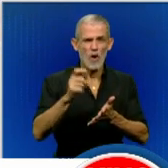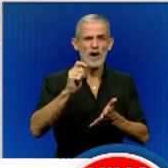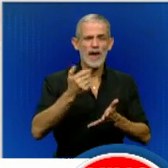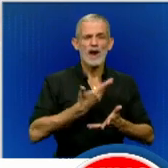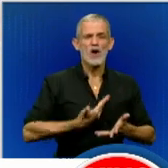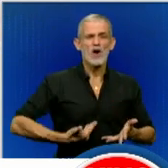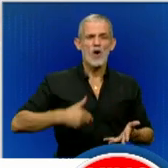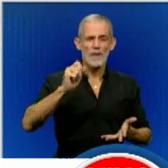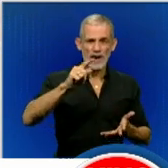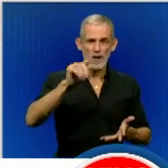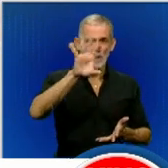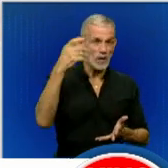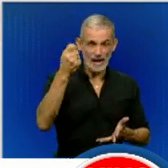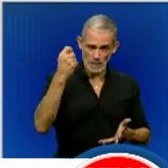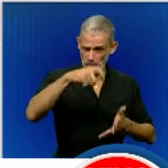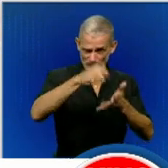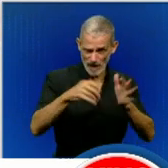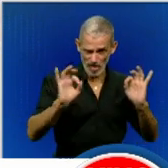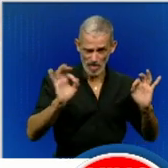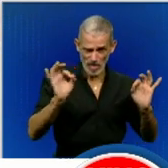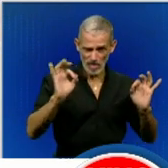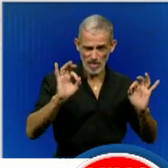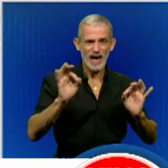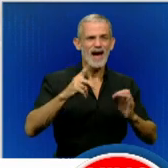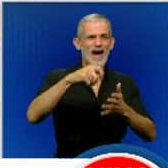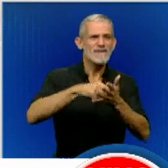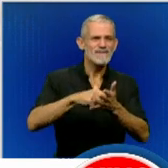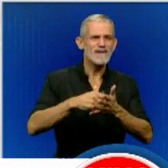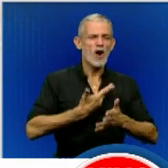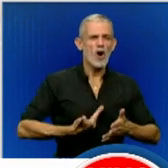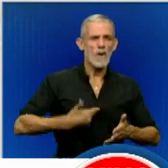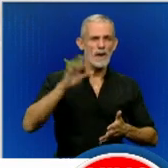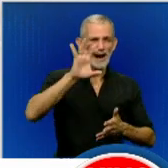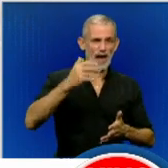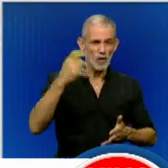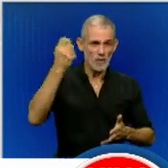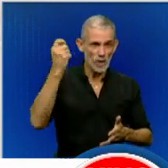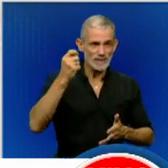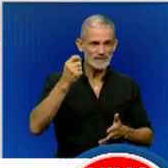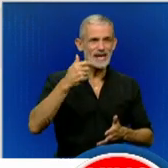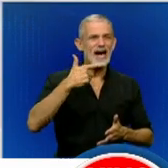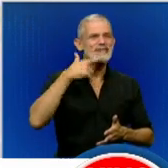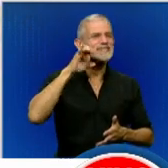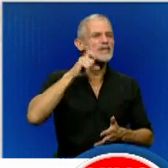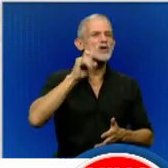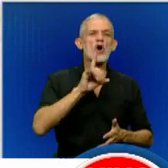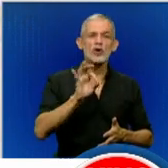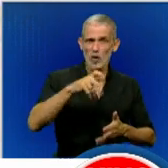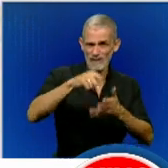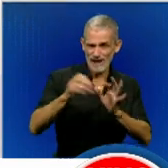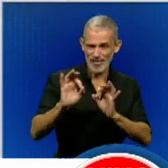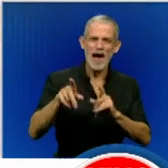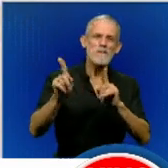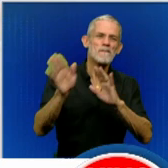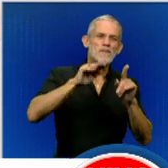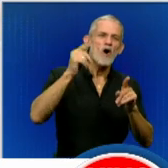gobierno de la provincia de la pampa tampoco fue firmado por el gobernador de nuestra provincia de convenios sergio ziliotto como no lo hizo ver nada